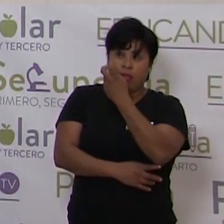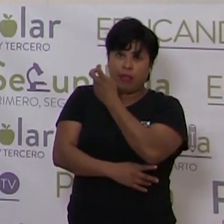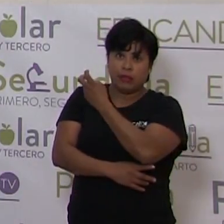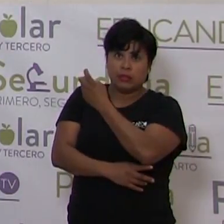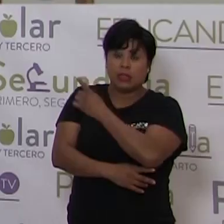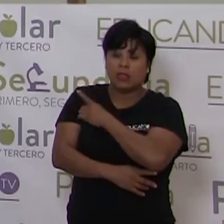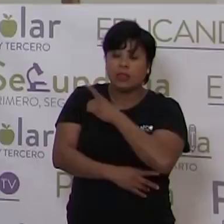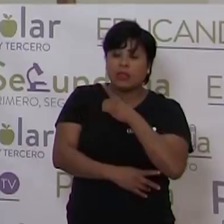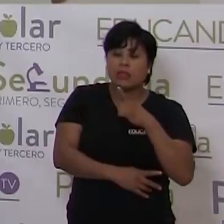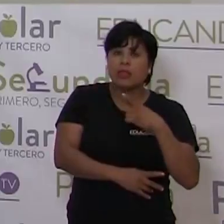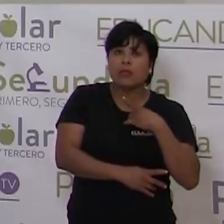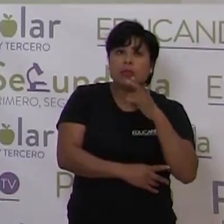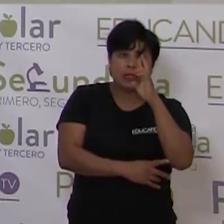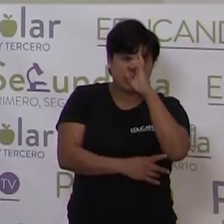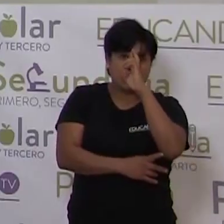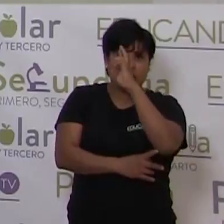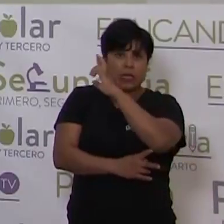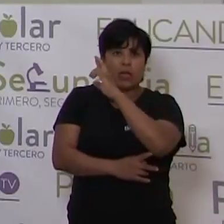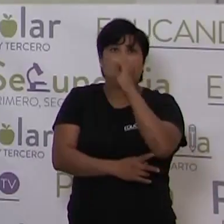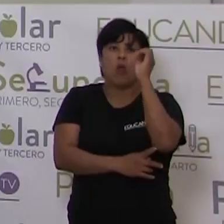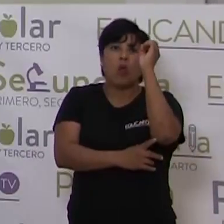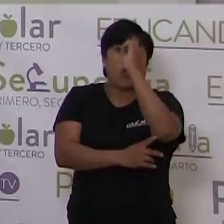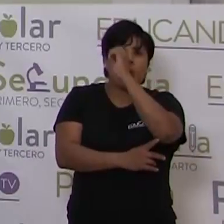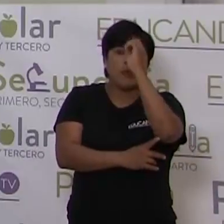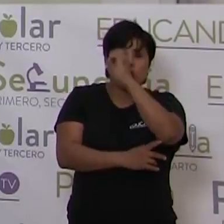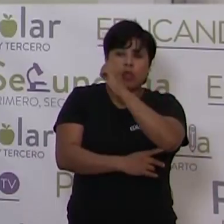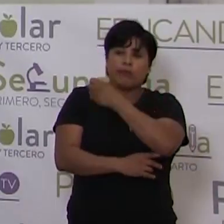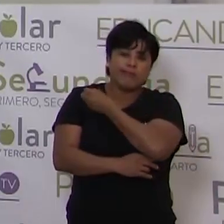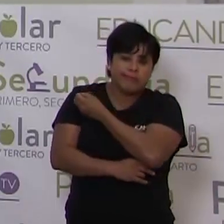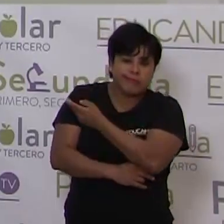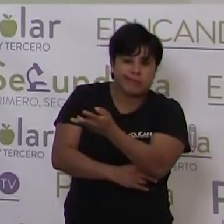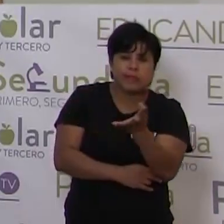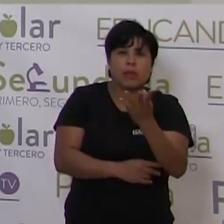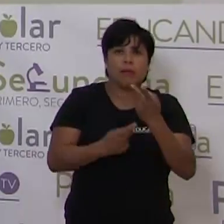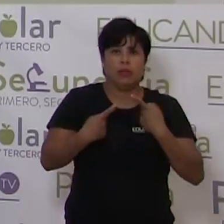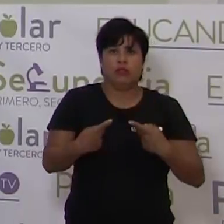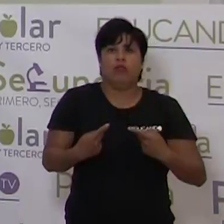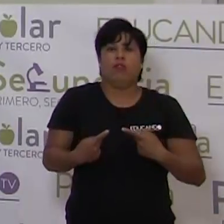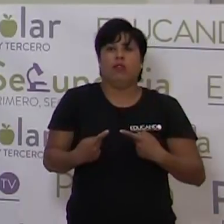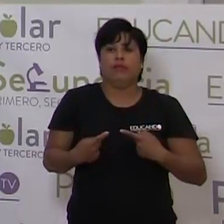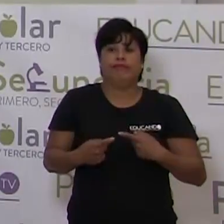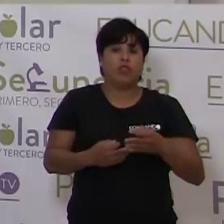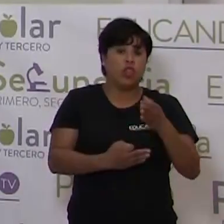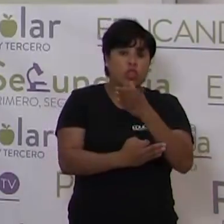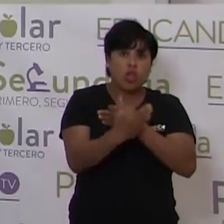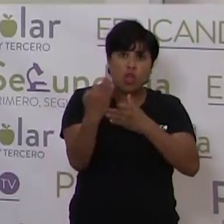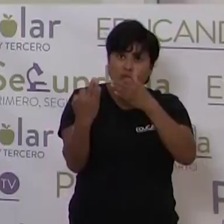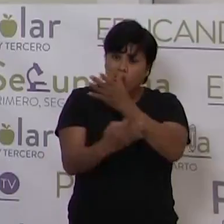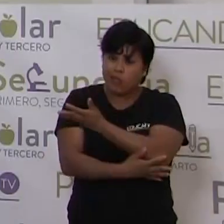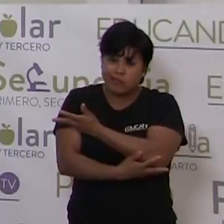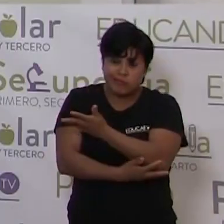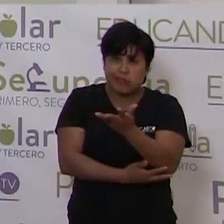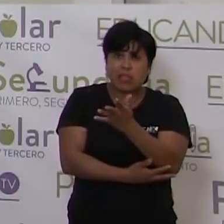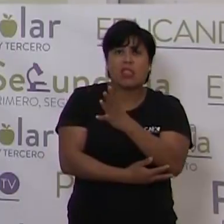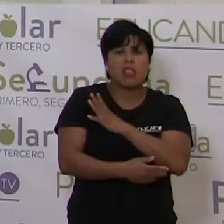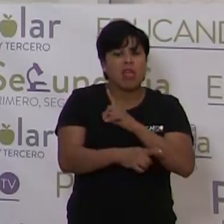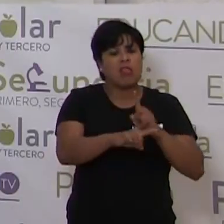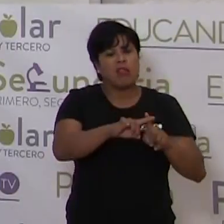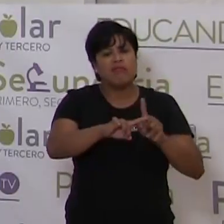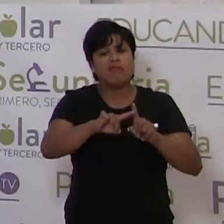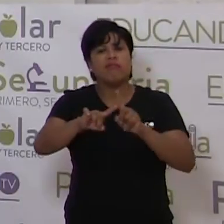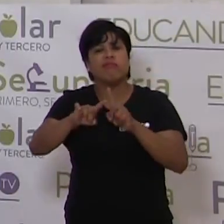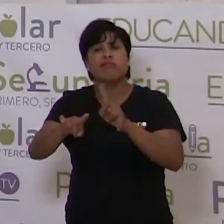Respetar la opinión de los demás. Todos tenemos diferentes formas de percibir ciertas